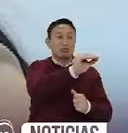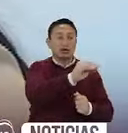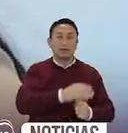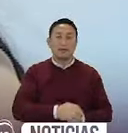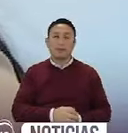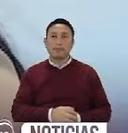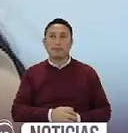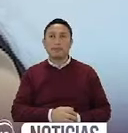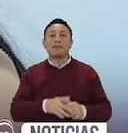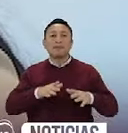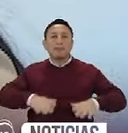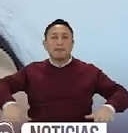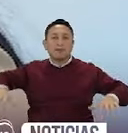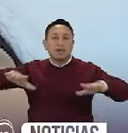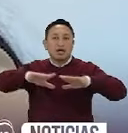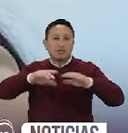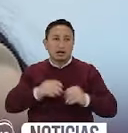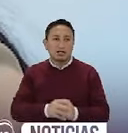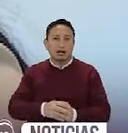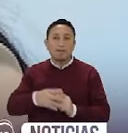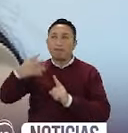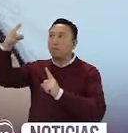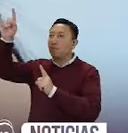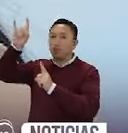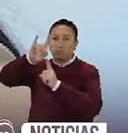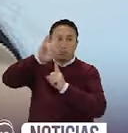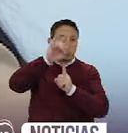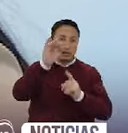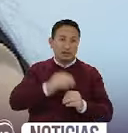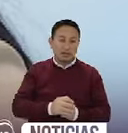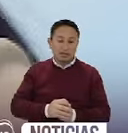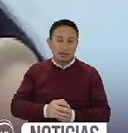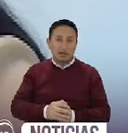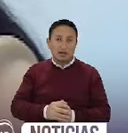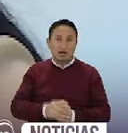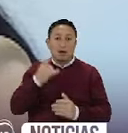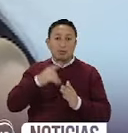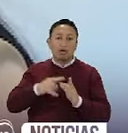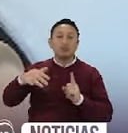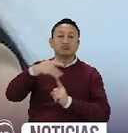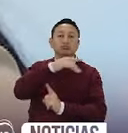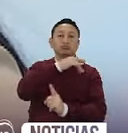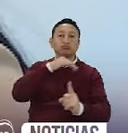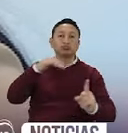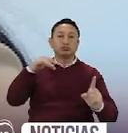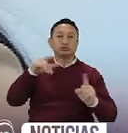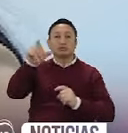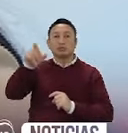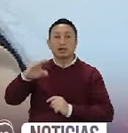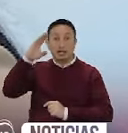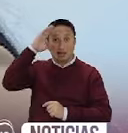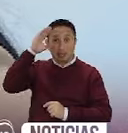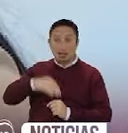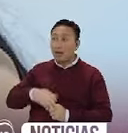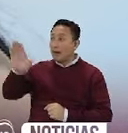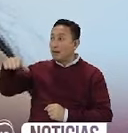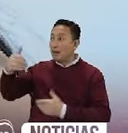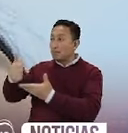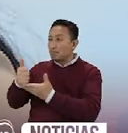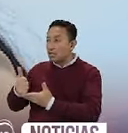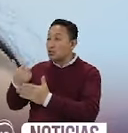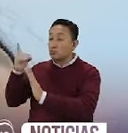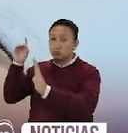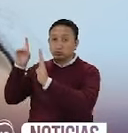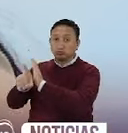Si estamos en una zona donde no tenemos señal, lo ideal es llamar, si estamos en un parque nacional, a un guardaparque, a un funcionario que esté cerca